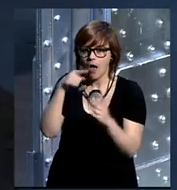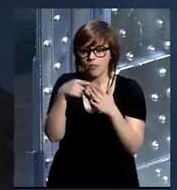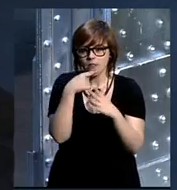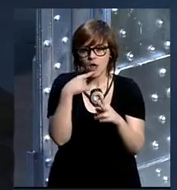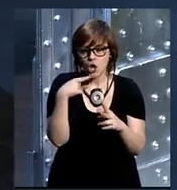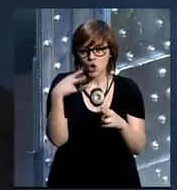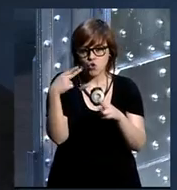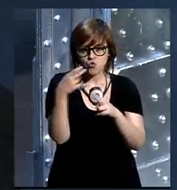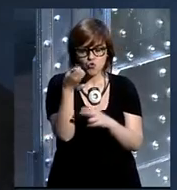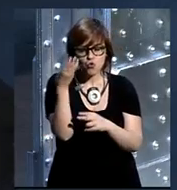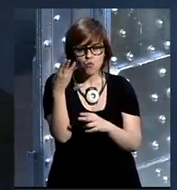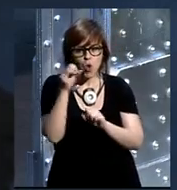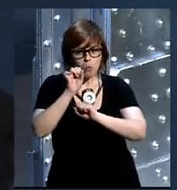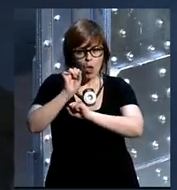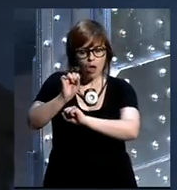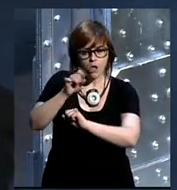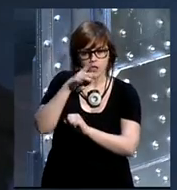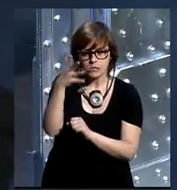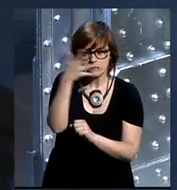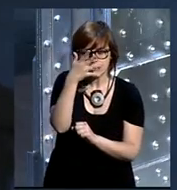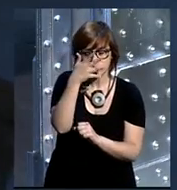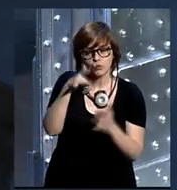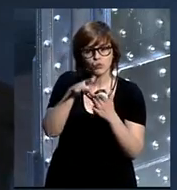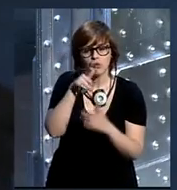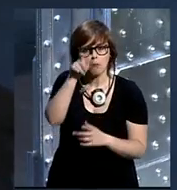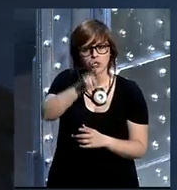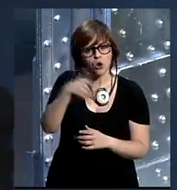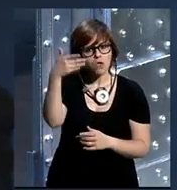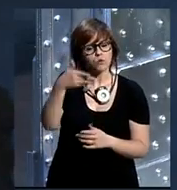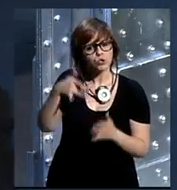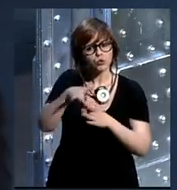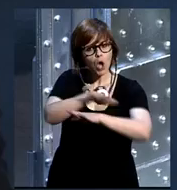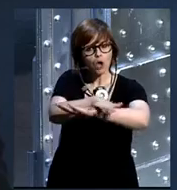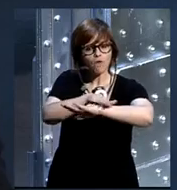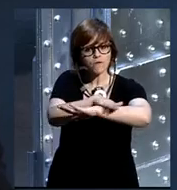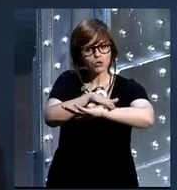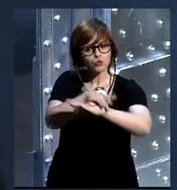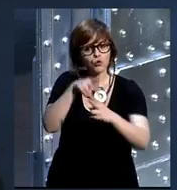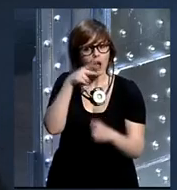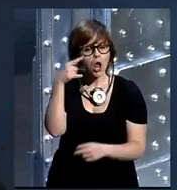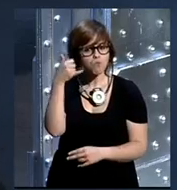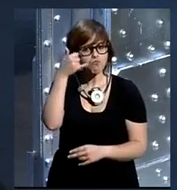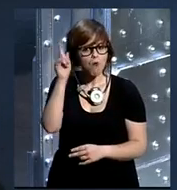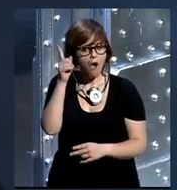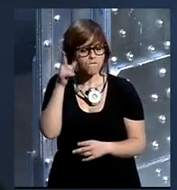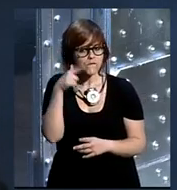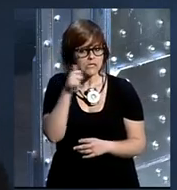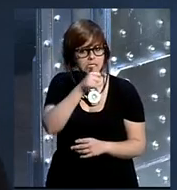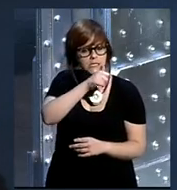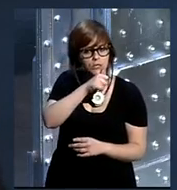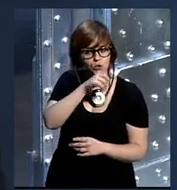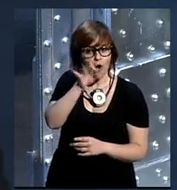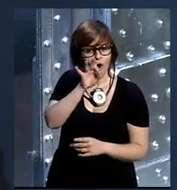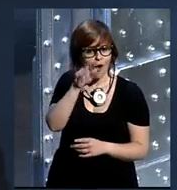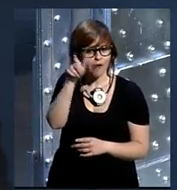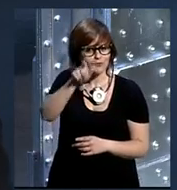¿verdad? Y hay todos tipos de números bloqueados. Están las personas importantes de los gobiernos que tienen teléfonos secretos o las personas que me quieren vender